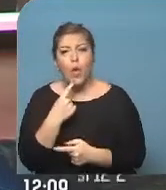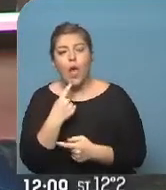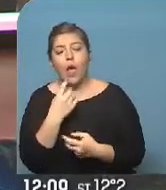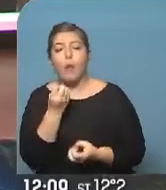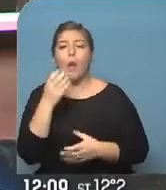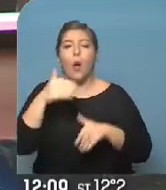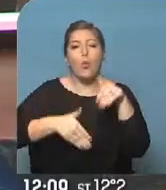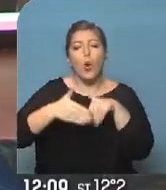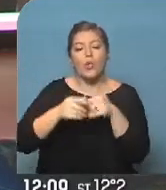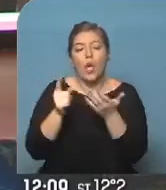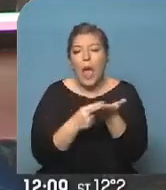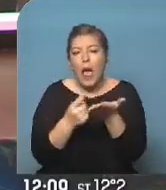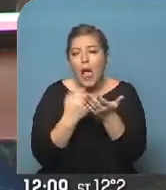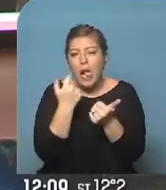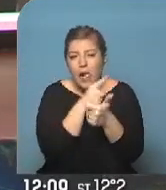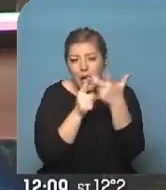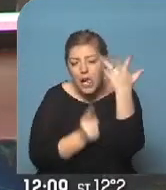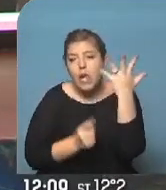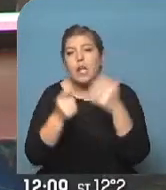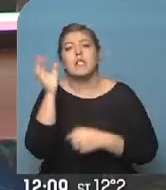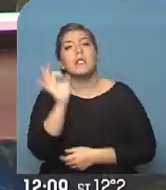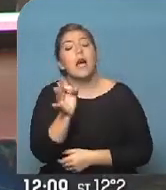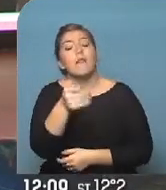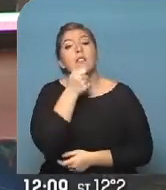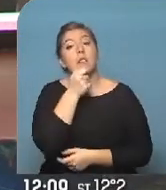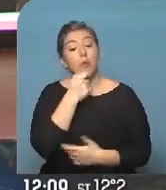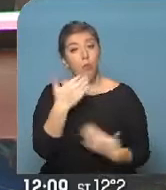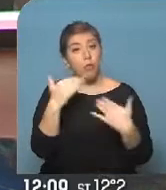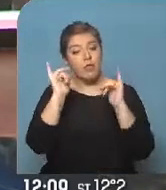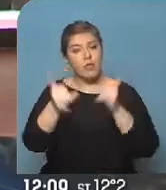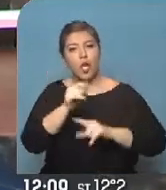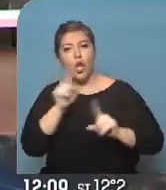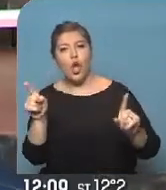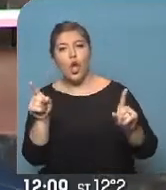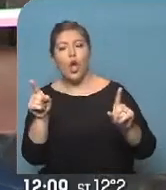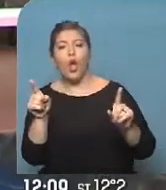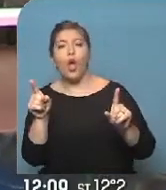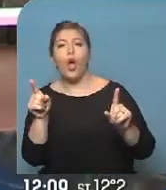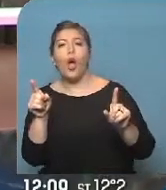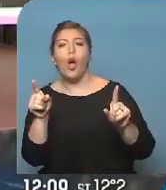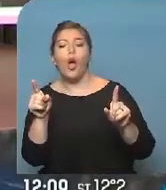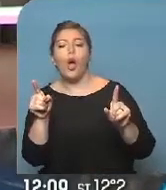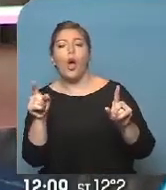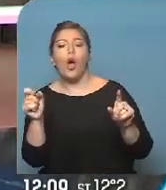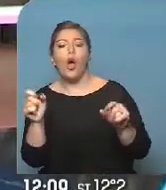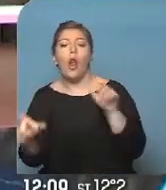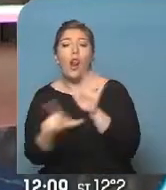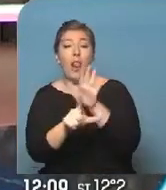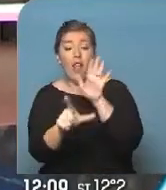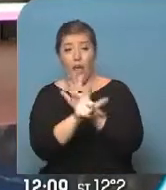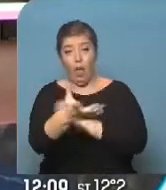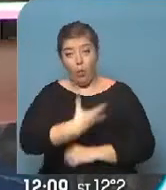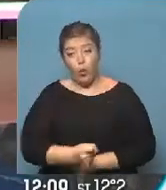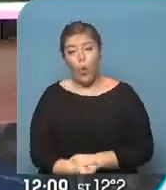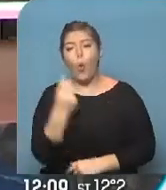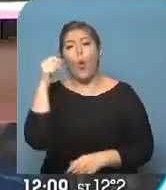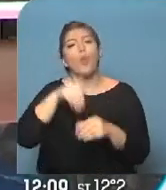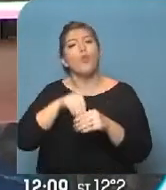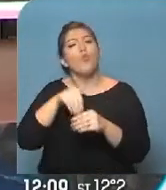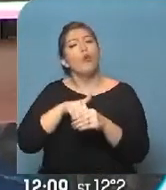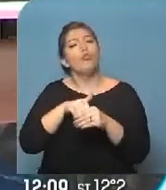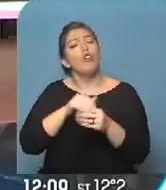cuentan uno a uno cada uno de ellos para saber si se puede lograr o no la despenalización del aborto. Hay un voto de un senador